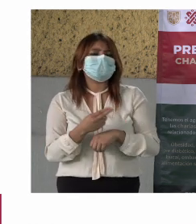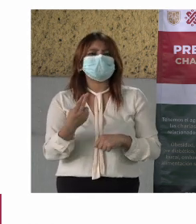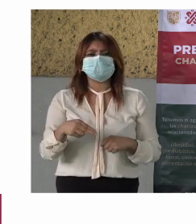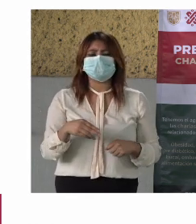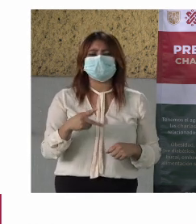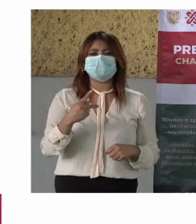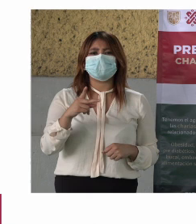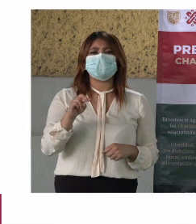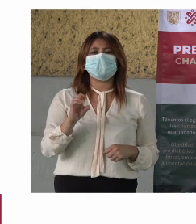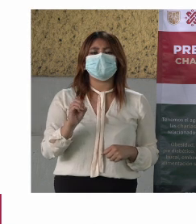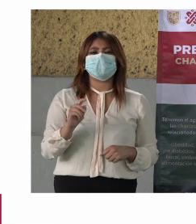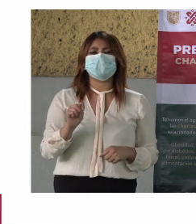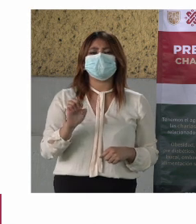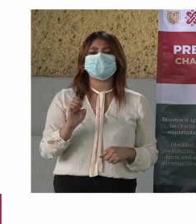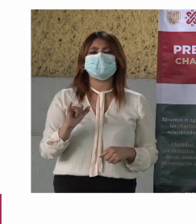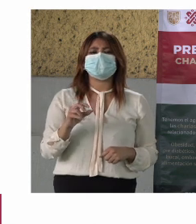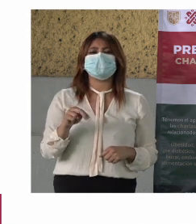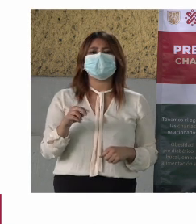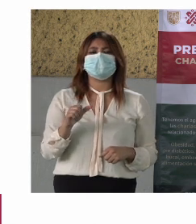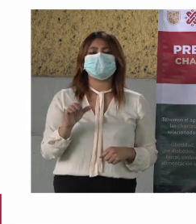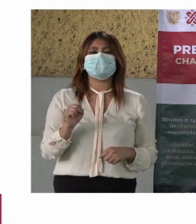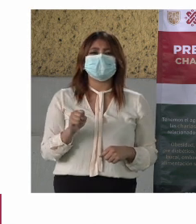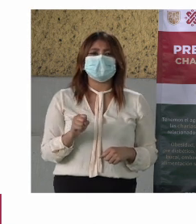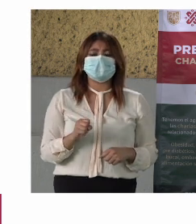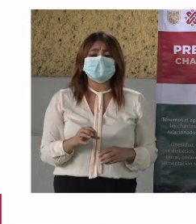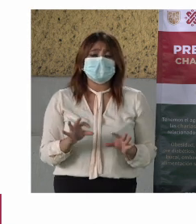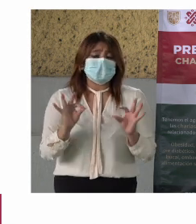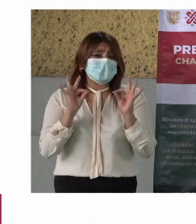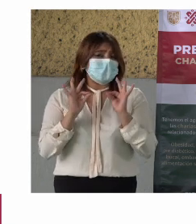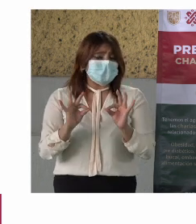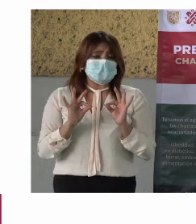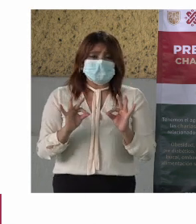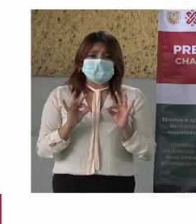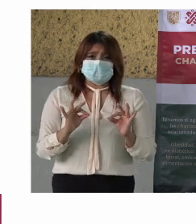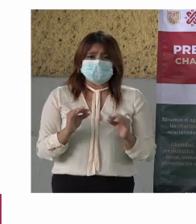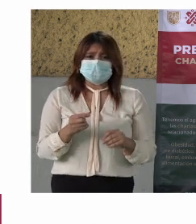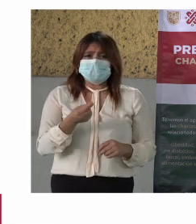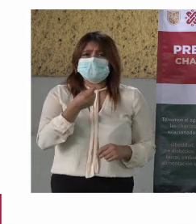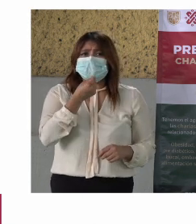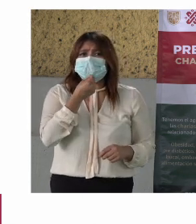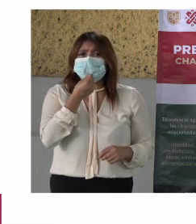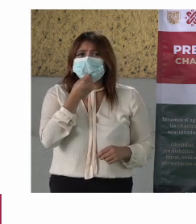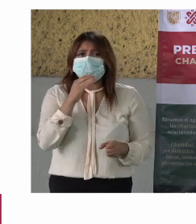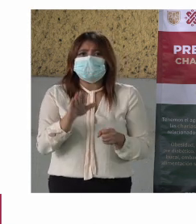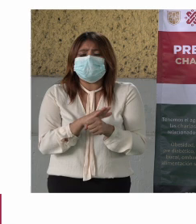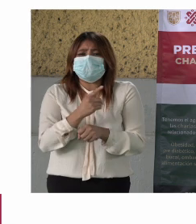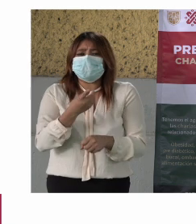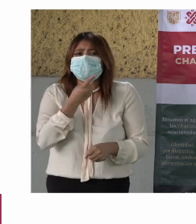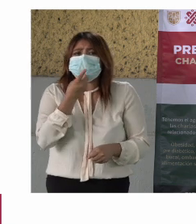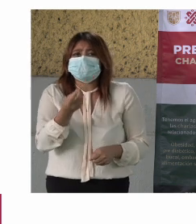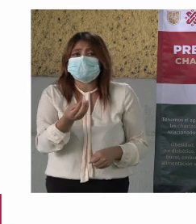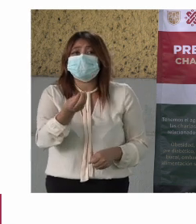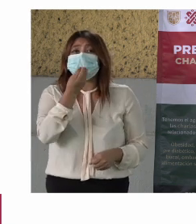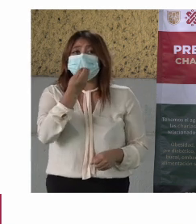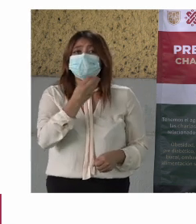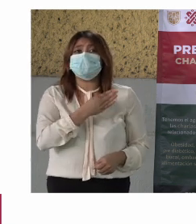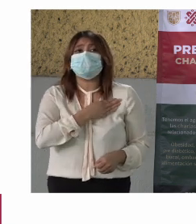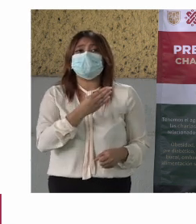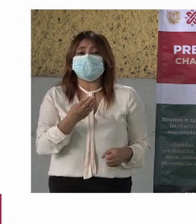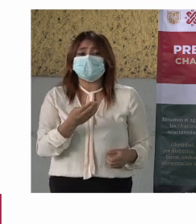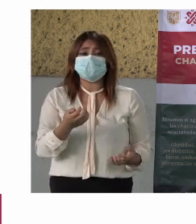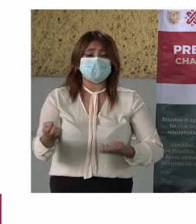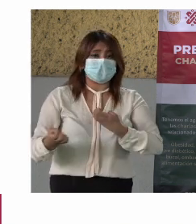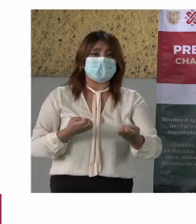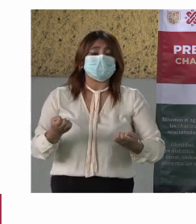pensemos en los niños. La insulina es una excelente hormona anabólica. ¿Y por qué a los niños les pedimos que coman bien? ¿Por qué les pedimos que hagan